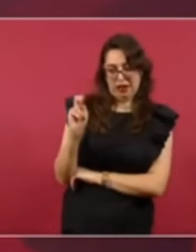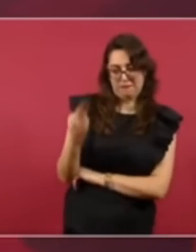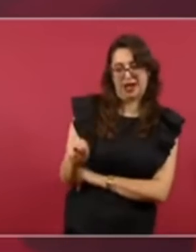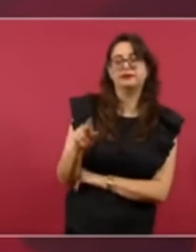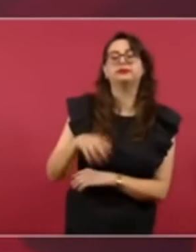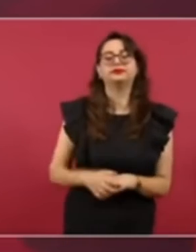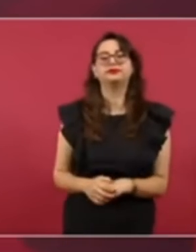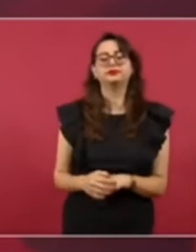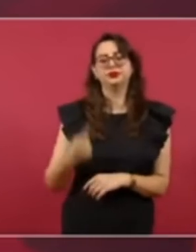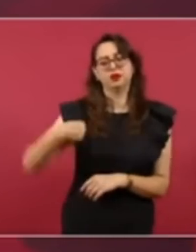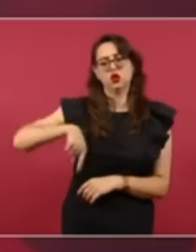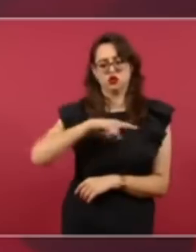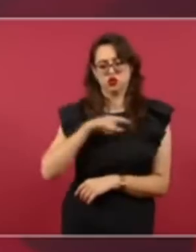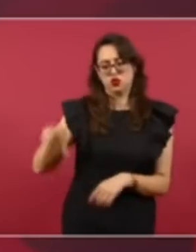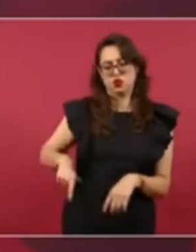el Istmo,